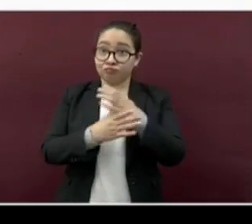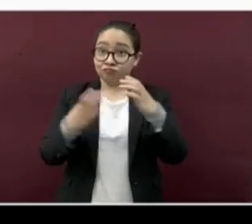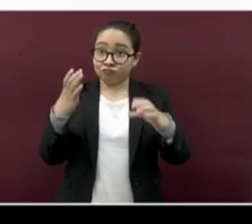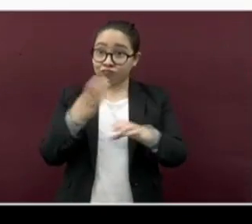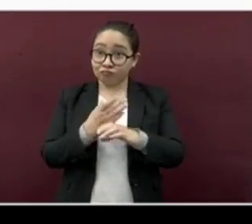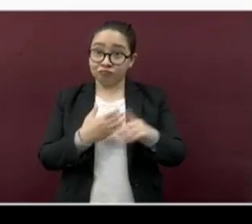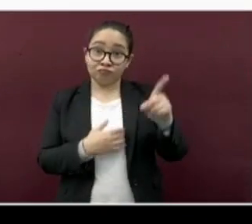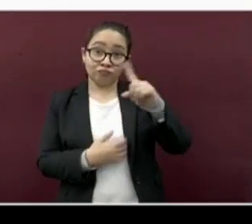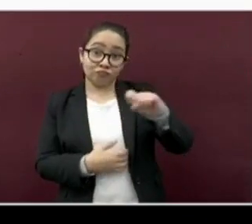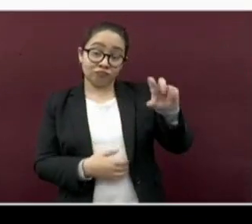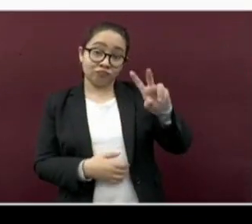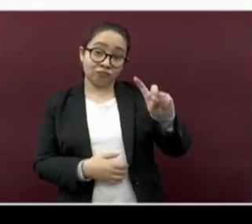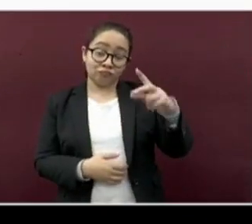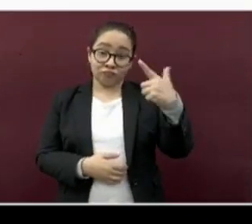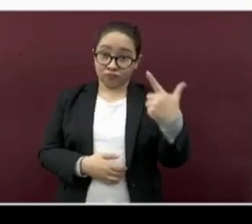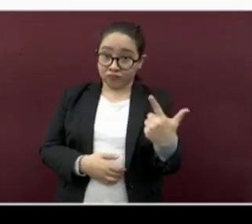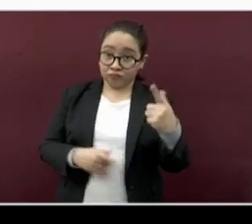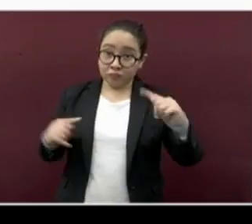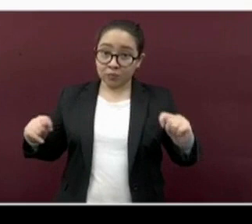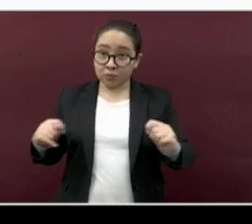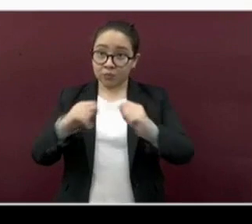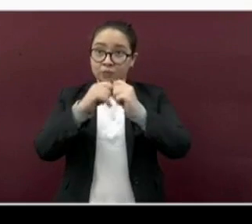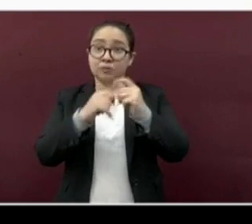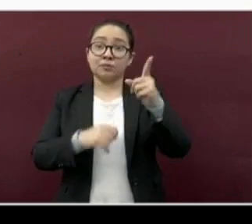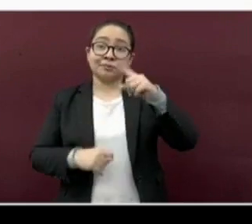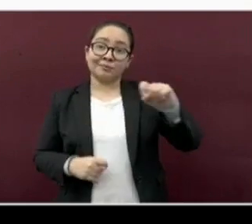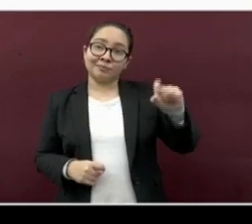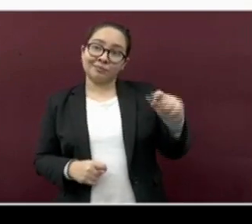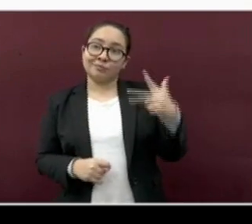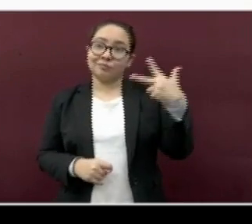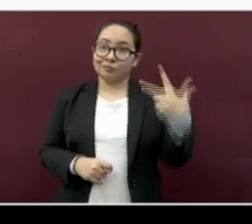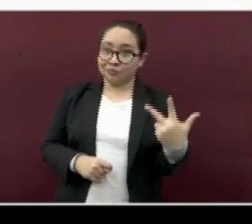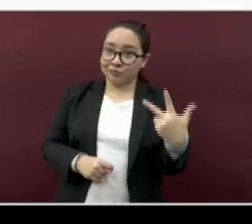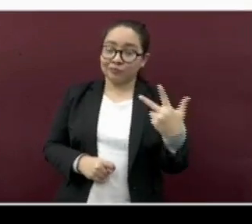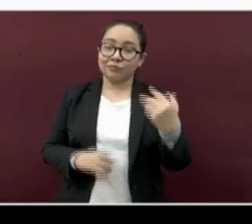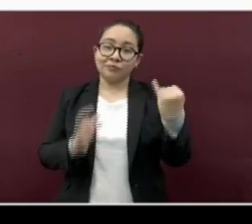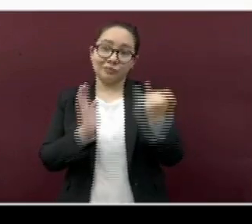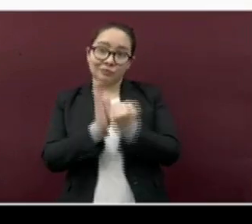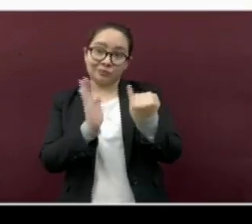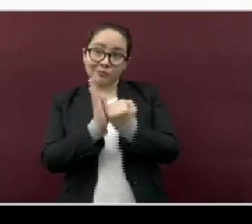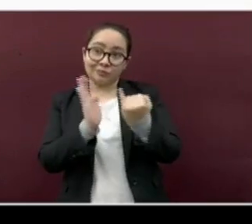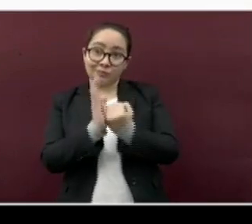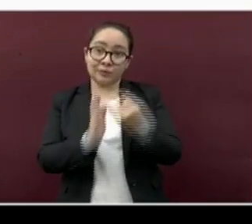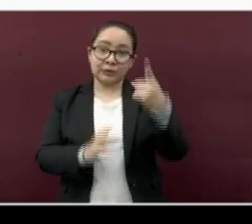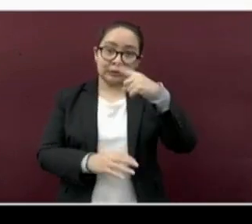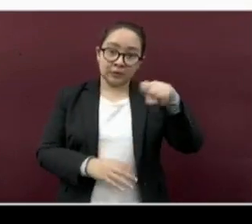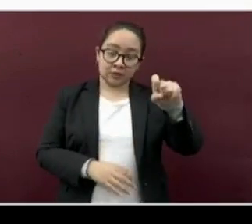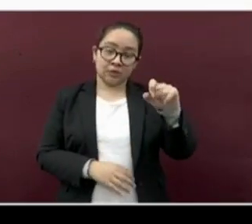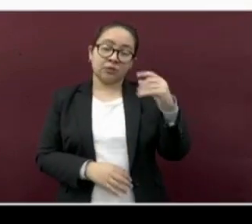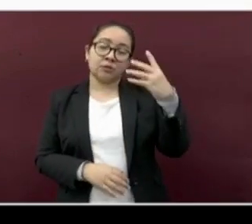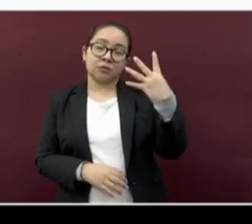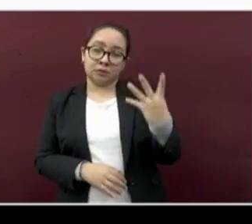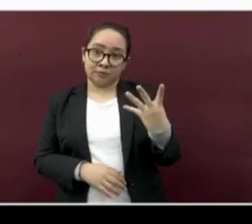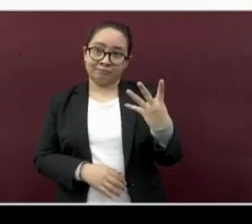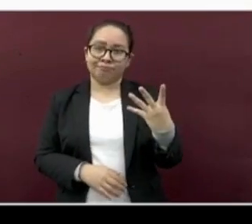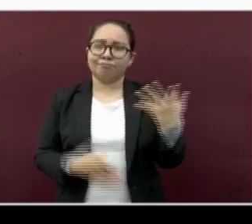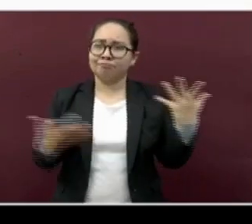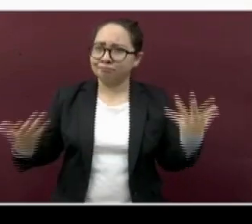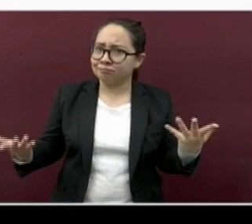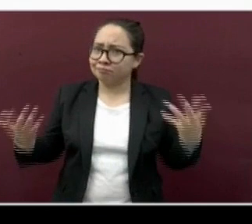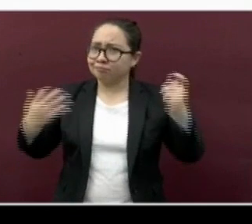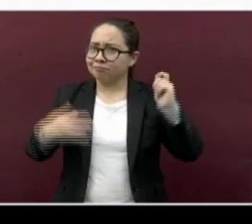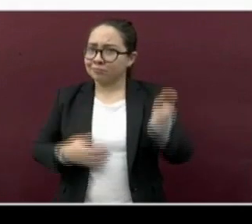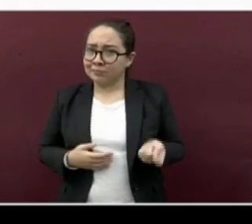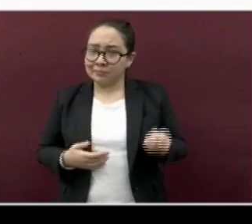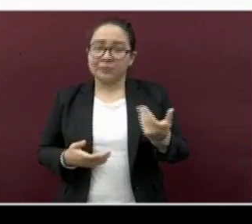Cosamaloapan, 137. Tuxpan, 128. E Ixtaxoquitlán, 104. Que, como les he